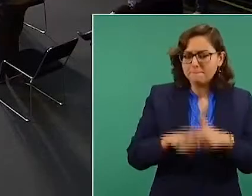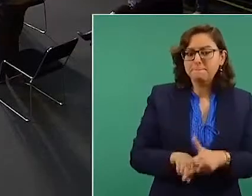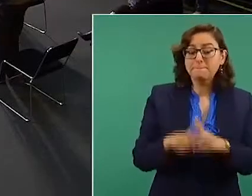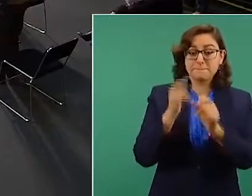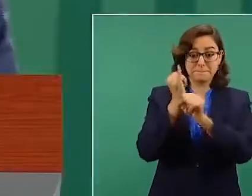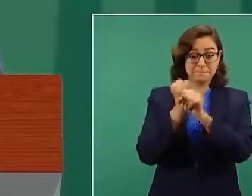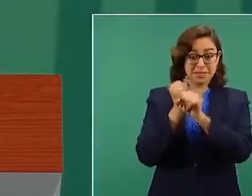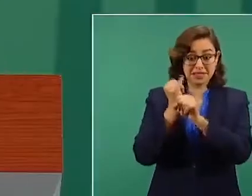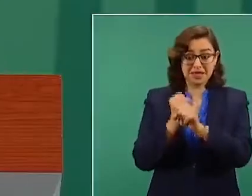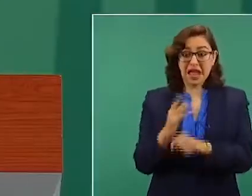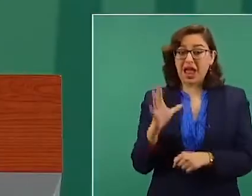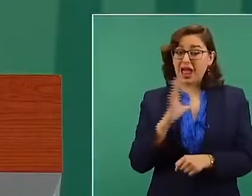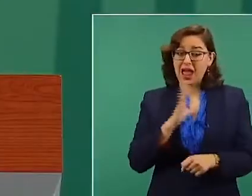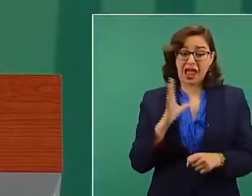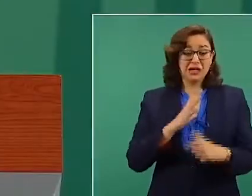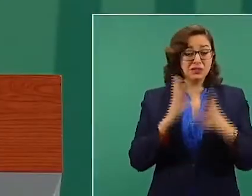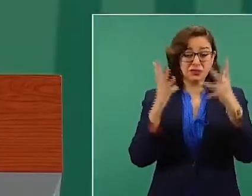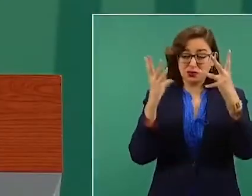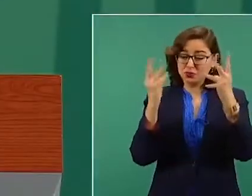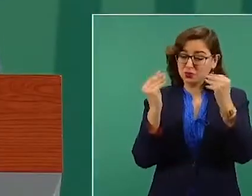Son muchos casos,